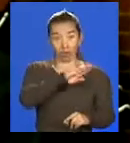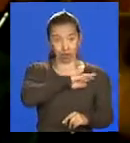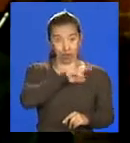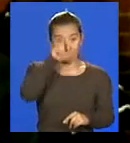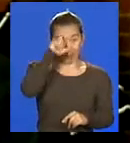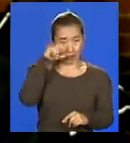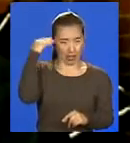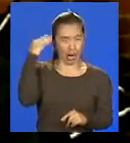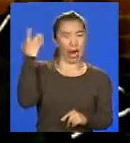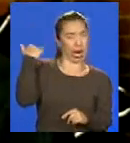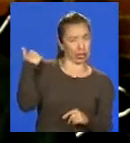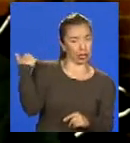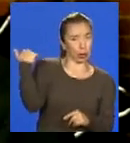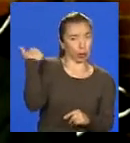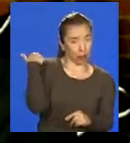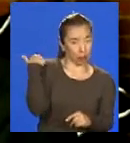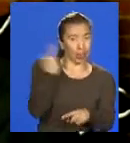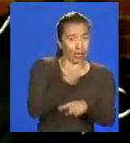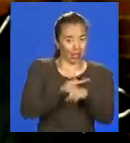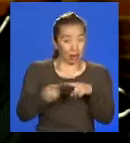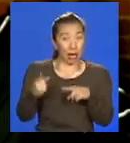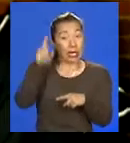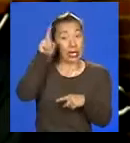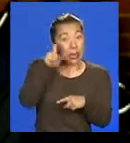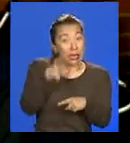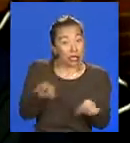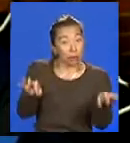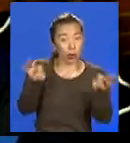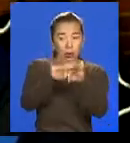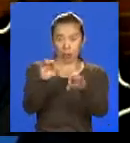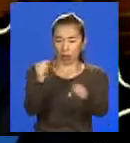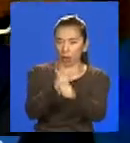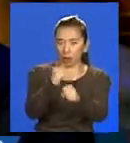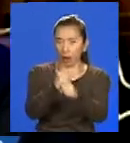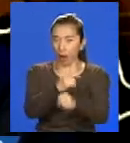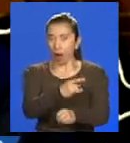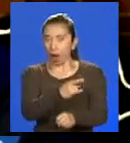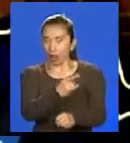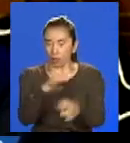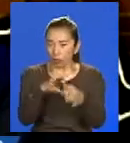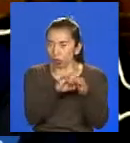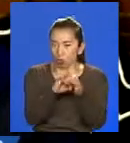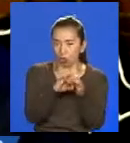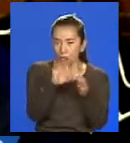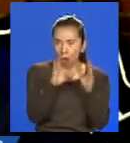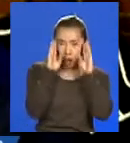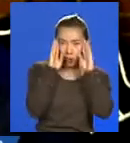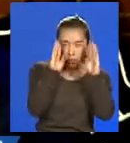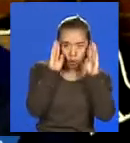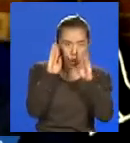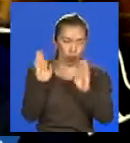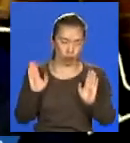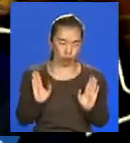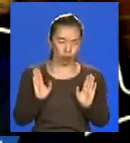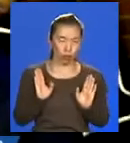desde la semana anterior la necesidad de trabajar articuladamente, de estar atentos a cualquier tipo de cosas, pero